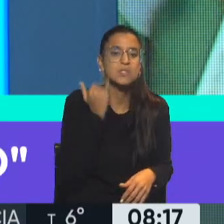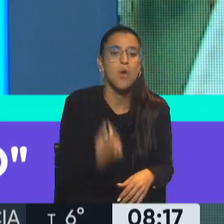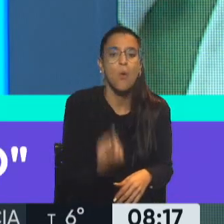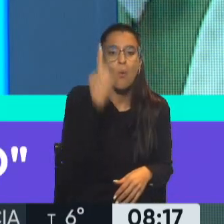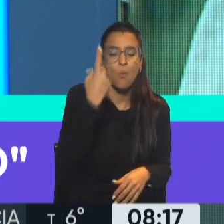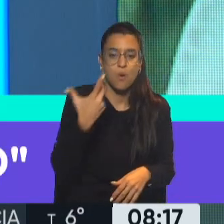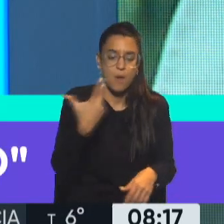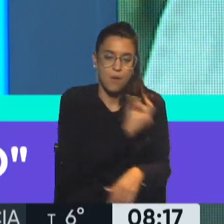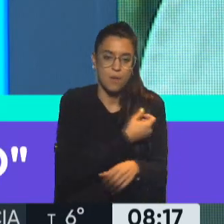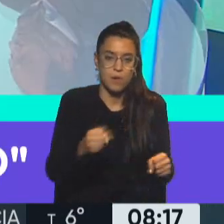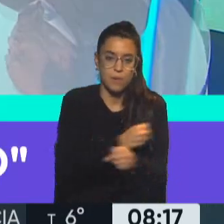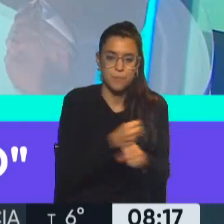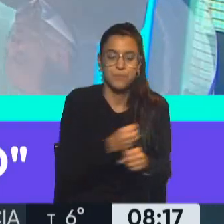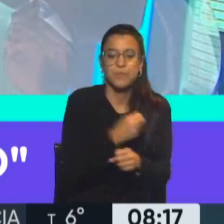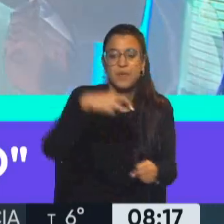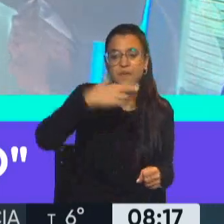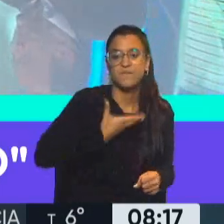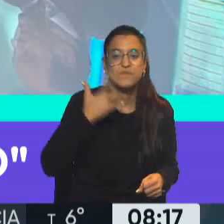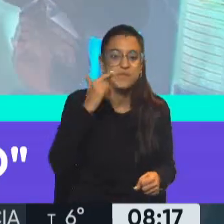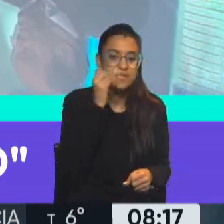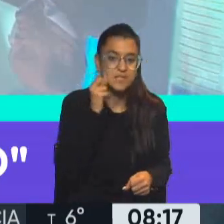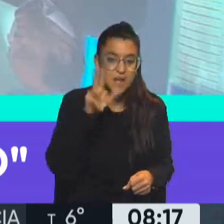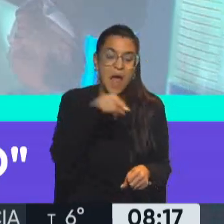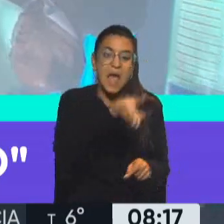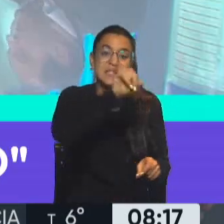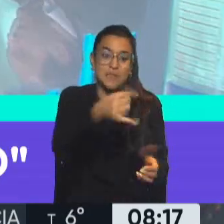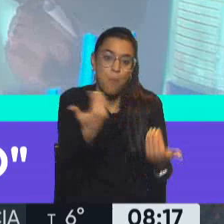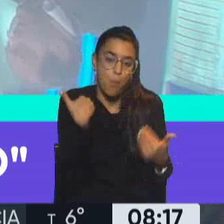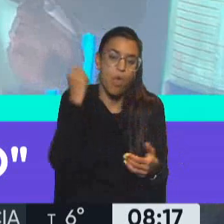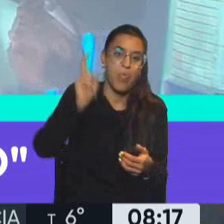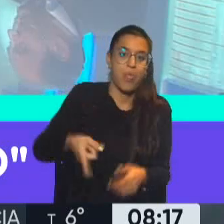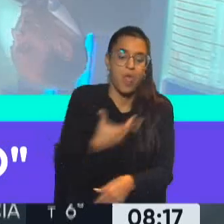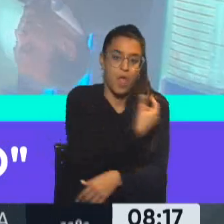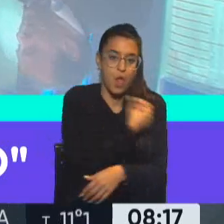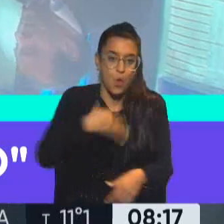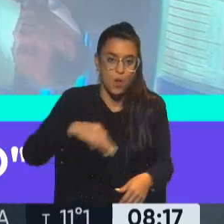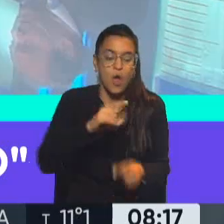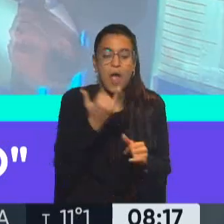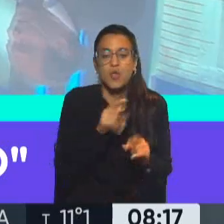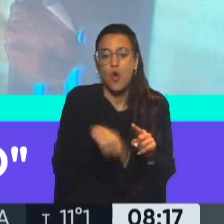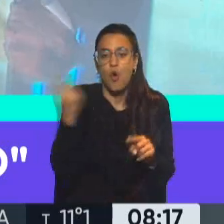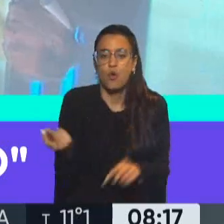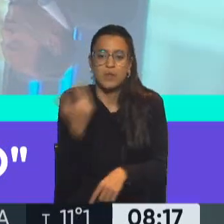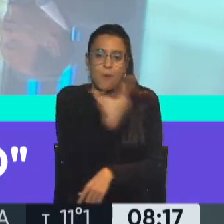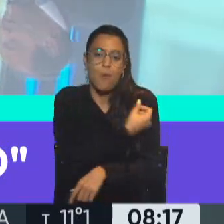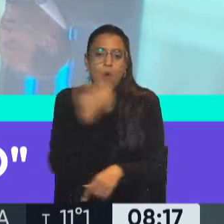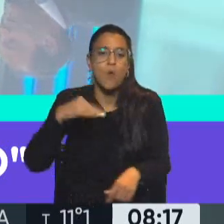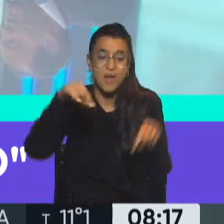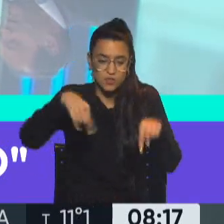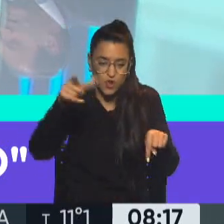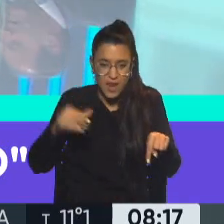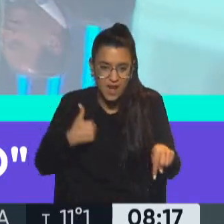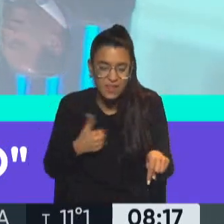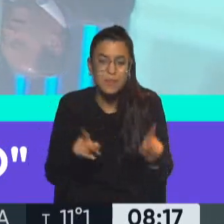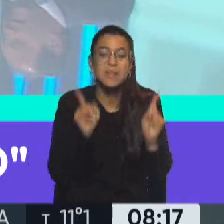vacuna aprobada, que es la de Pfizer, por lo cual ahí sí está en condiciones, como hay otras vacunas obligatorias en nuestro país. Lo que sí se